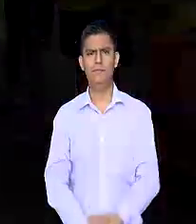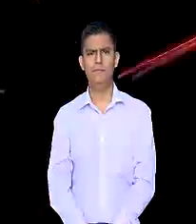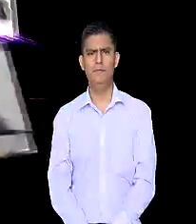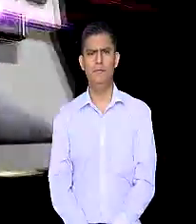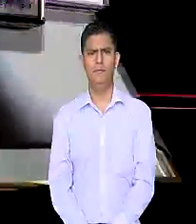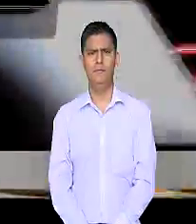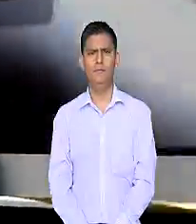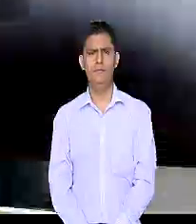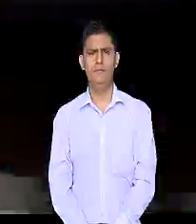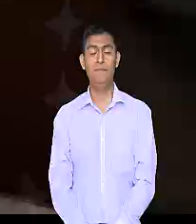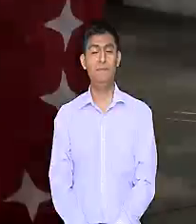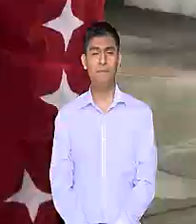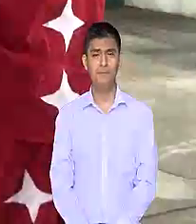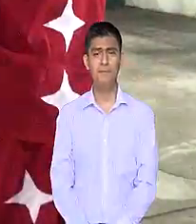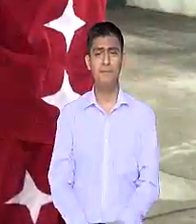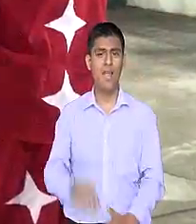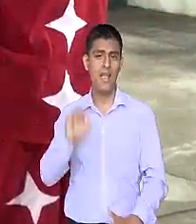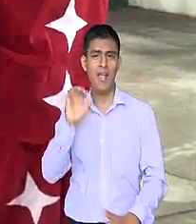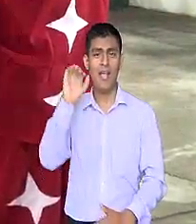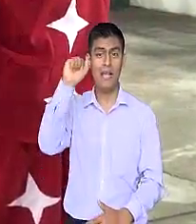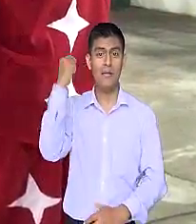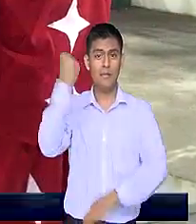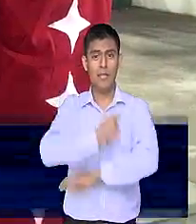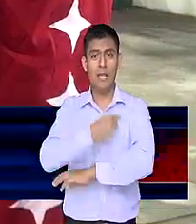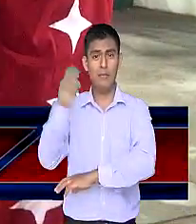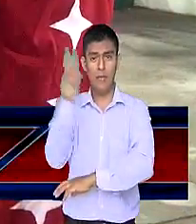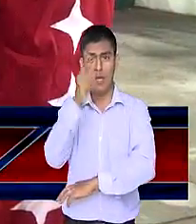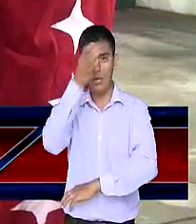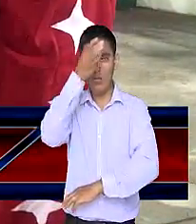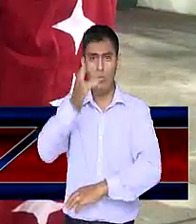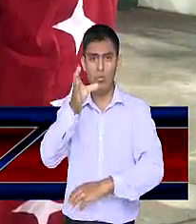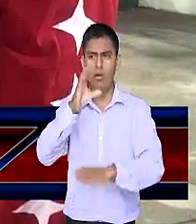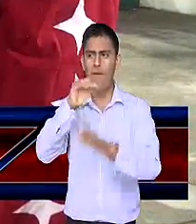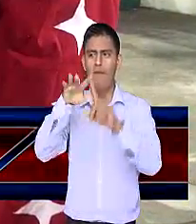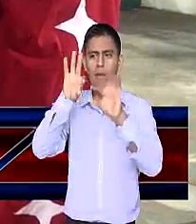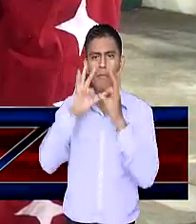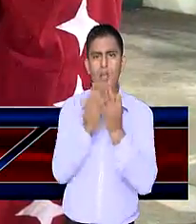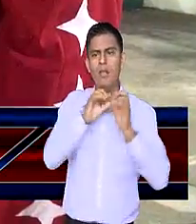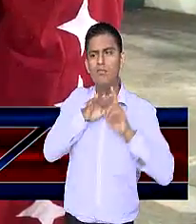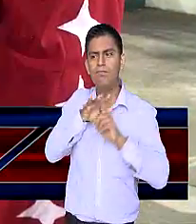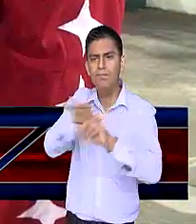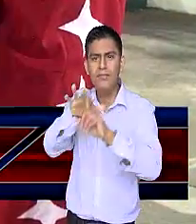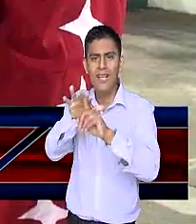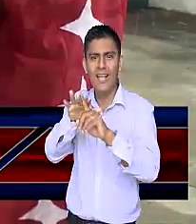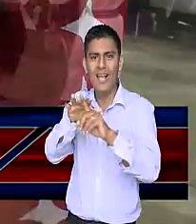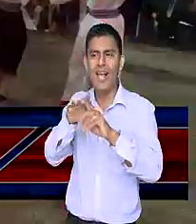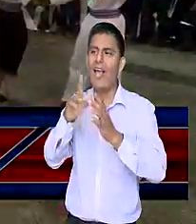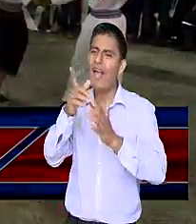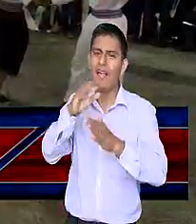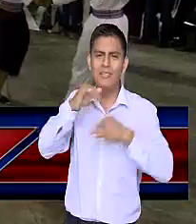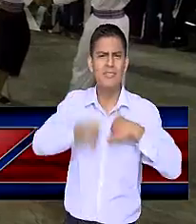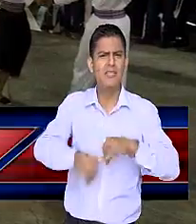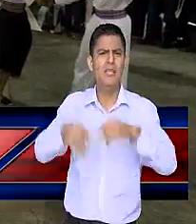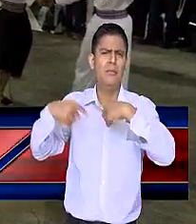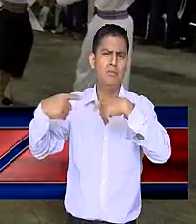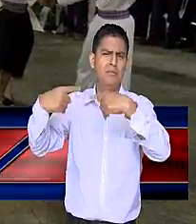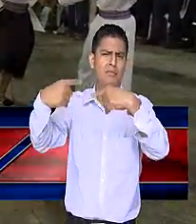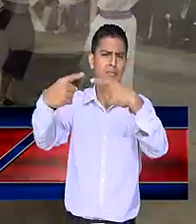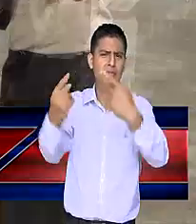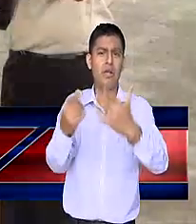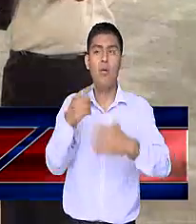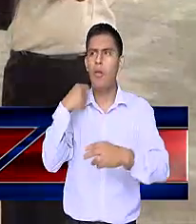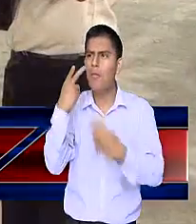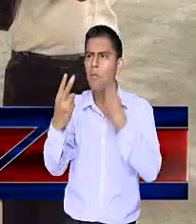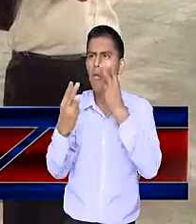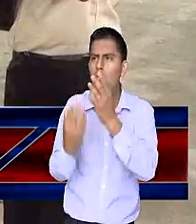deportivas. Con gran éxito, los bienes culturales como un proceso de integración familiar y de amistad continúan estas programaciones, en